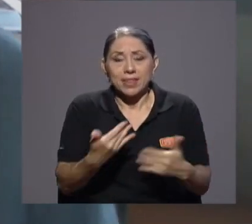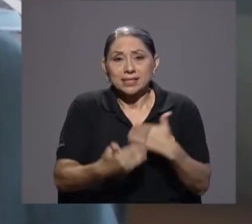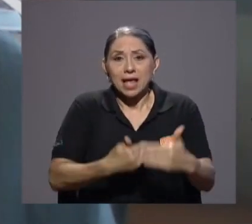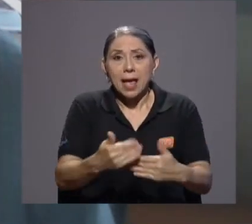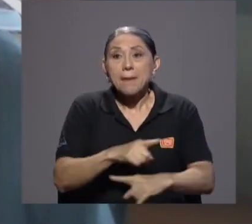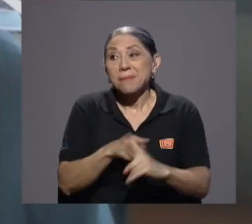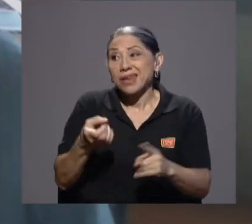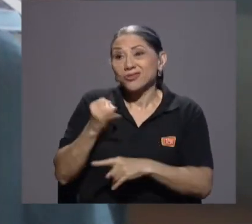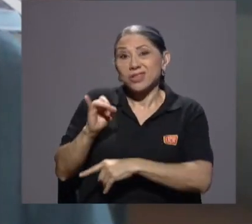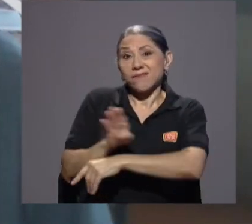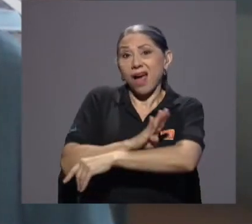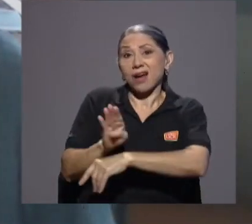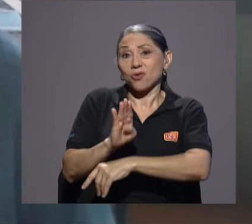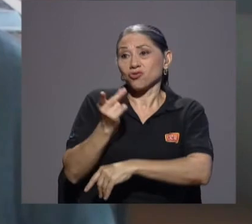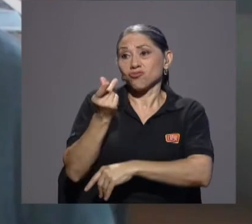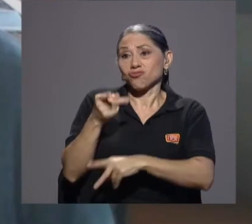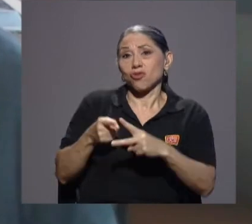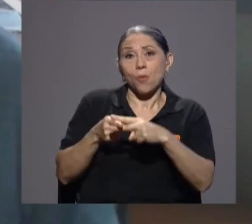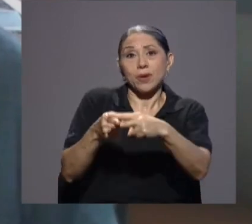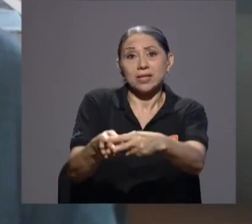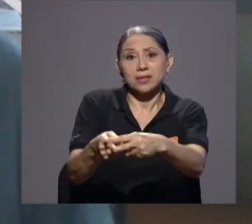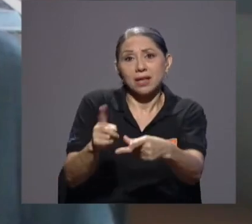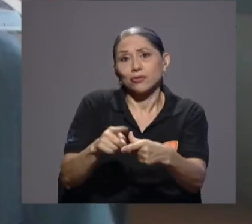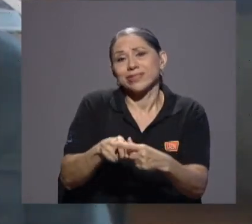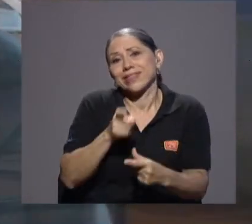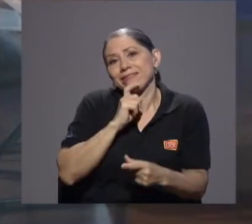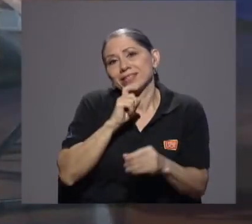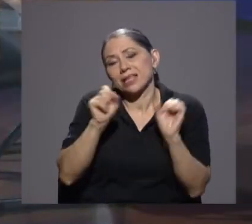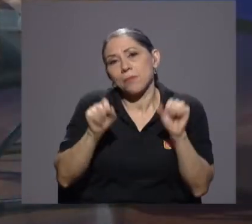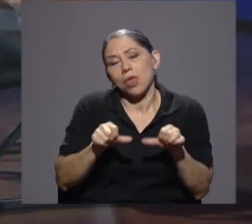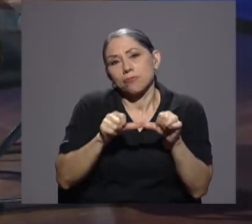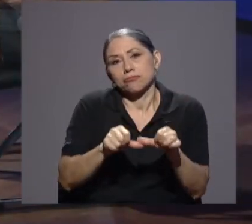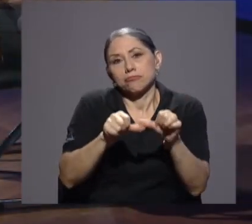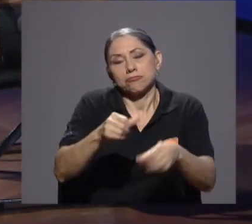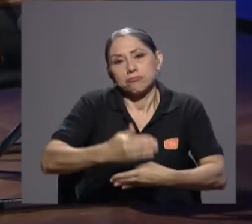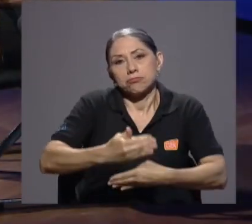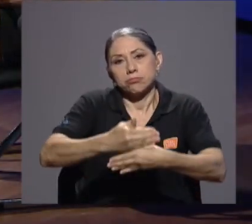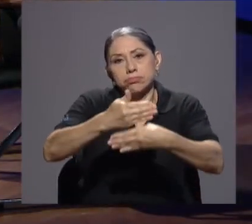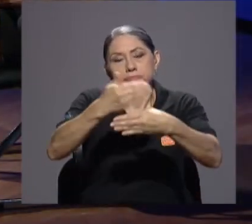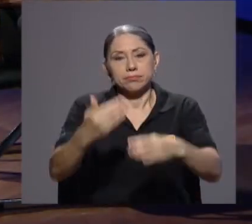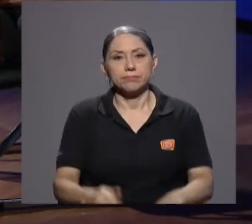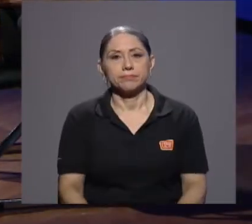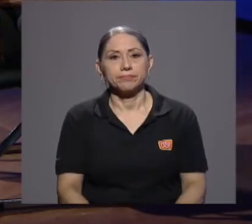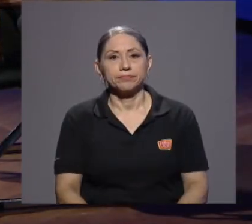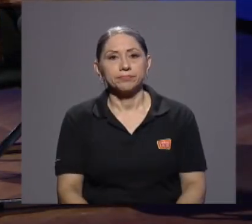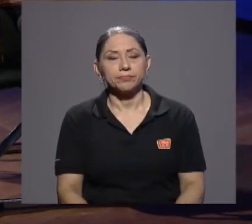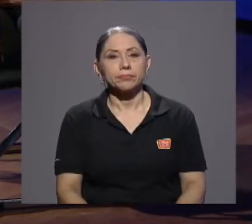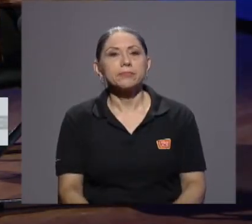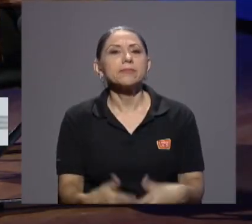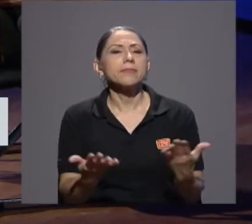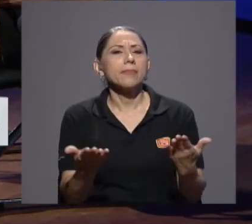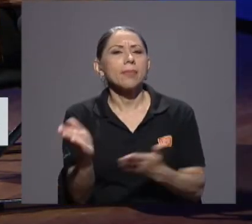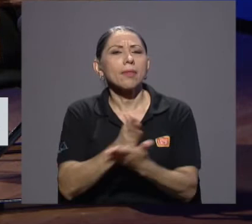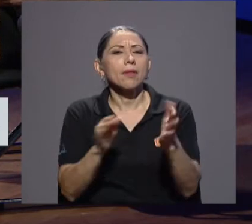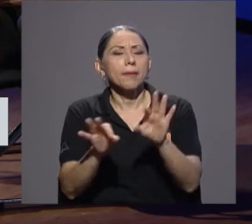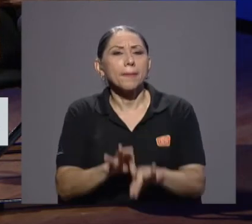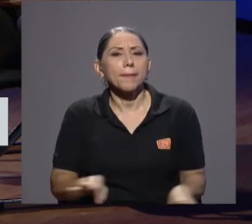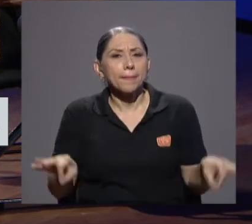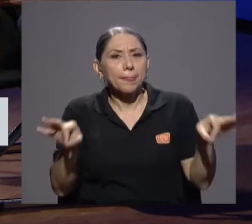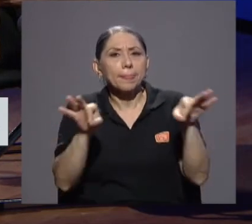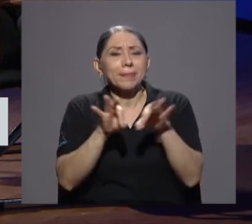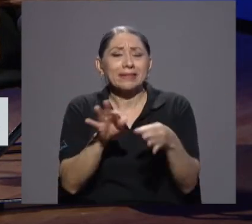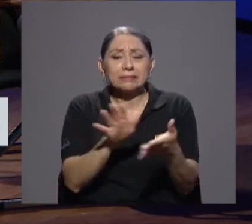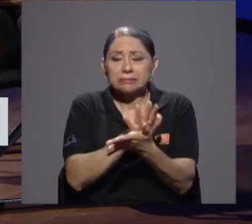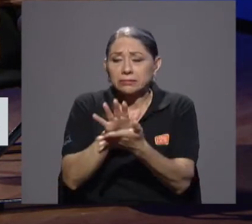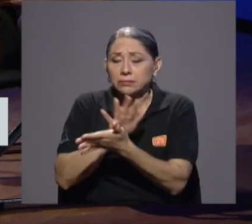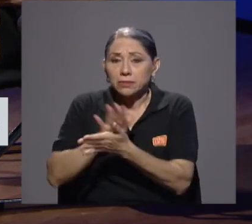bancos no prestan, difícilmente los desarrolladores van a poder impulsar los proyectos que tienen en la mesa. Y algo muy importante es la